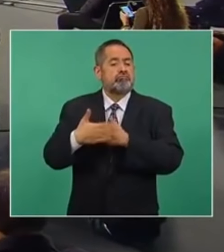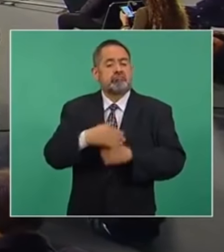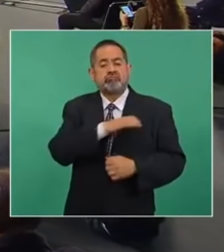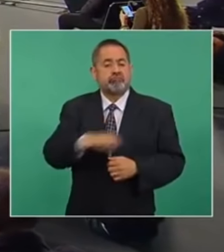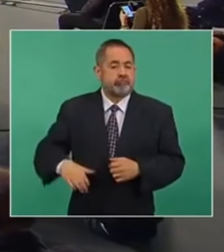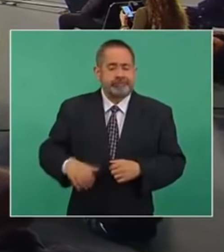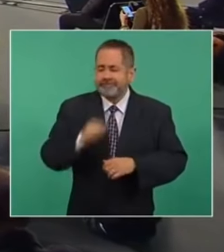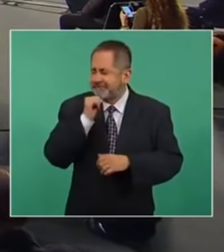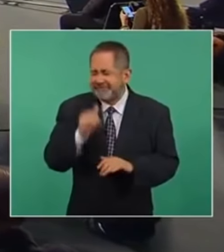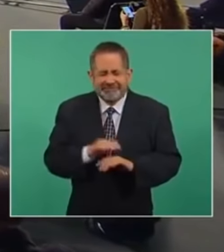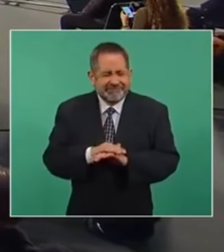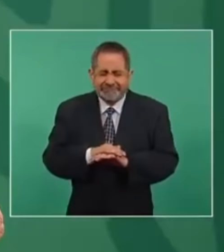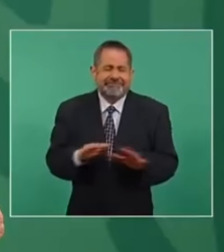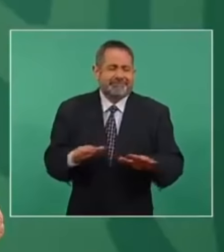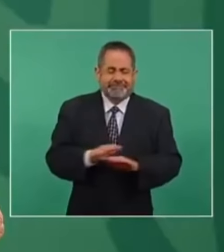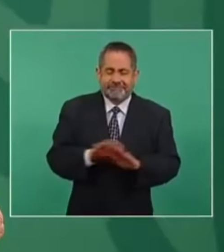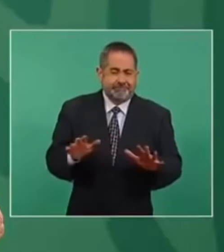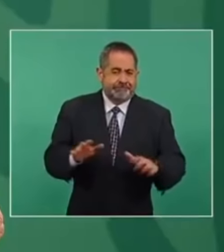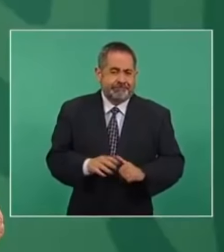a los candidatos,